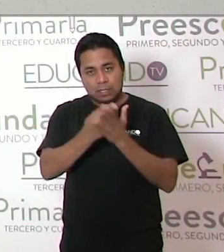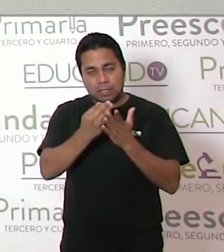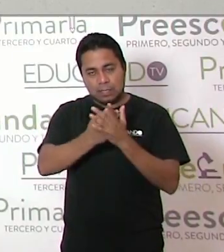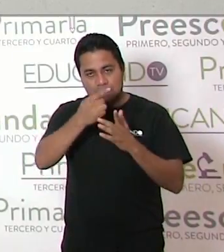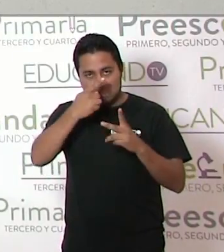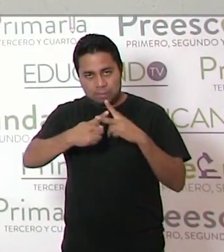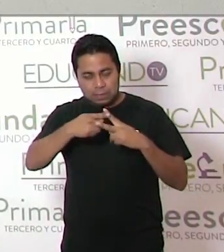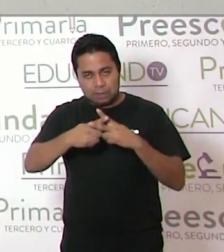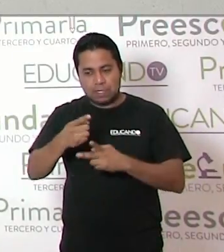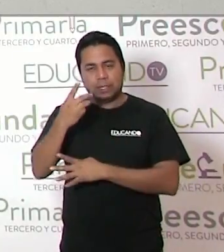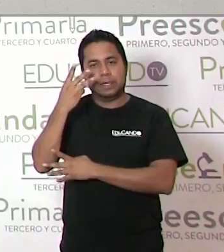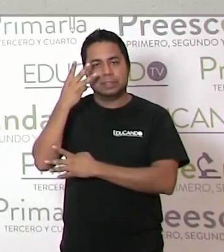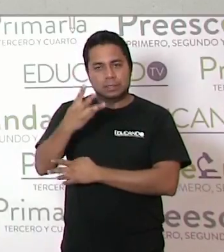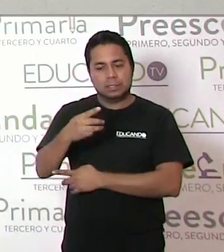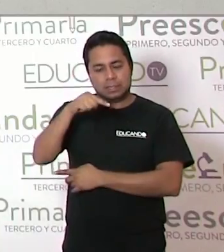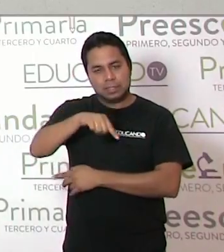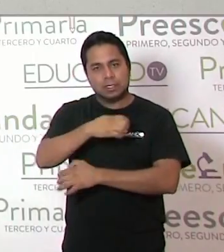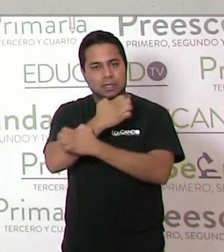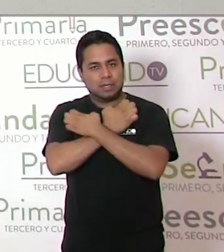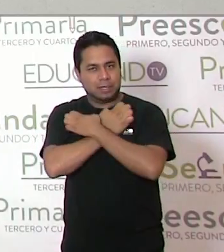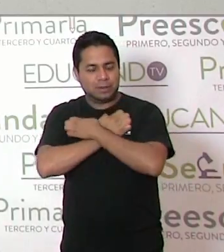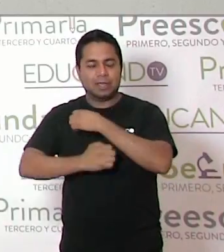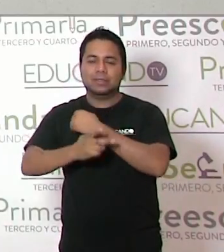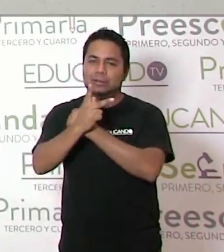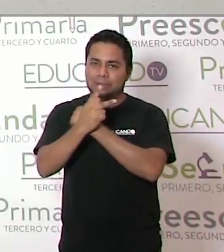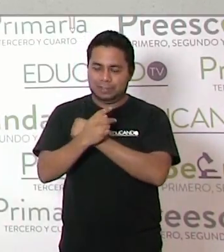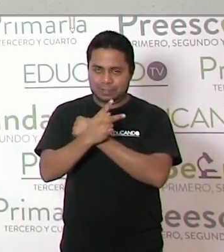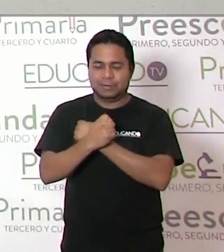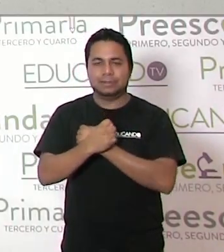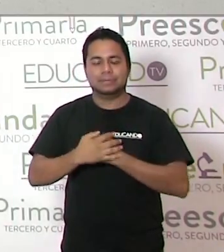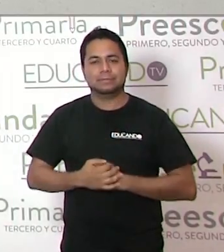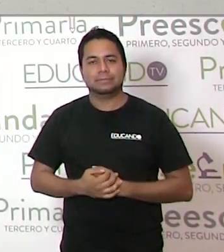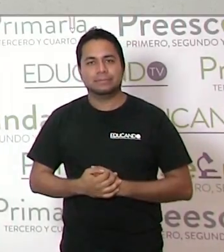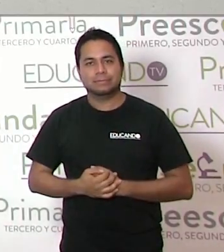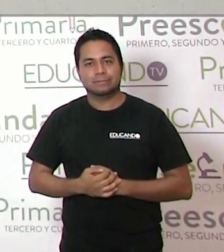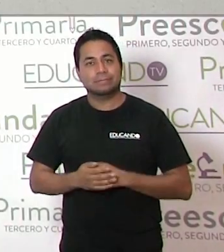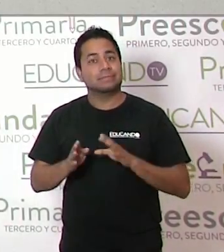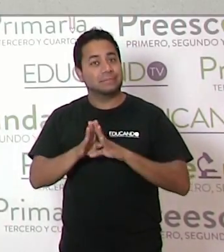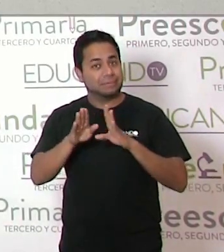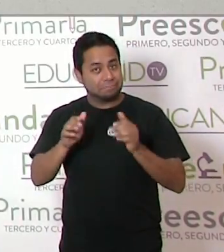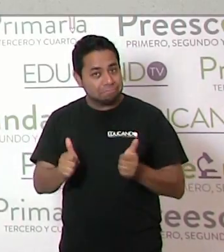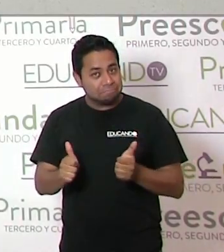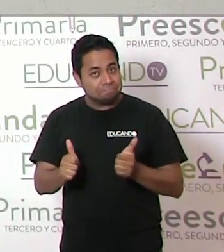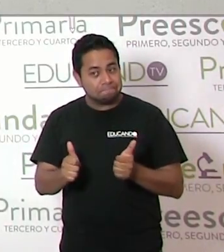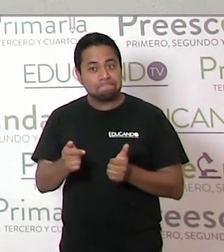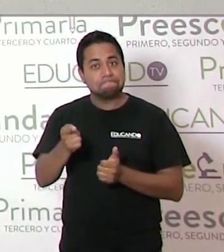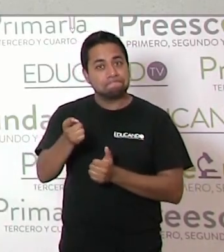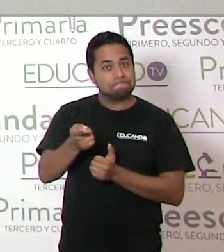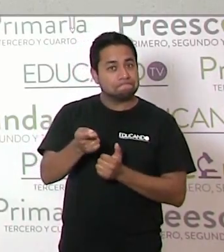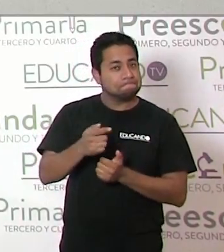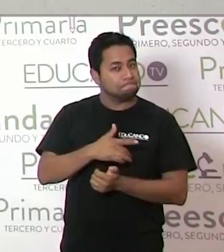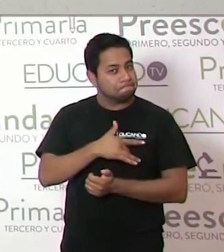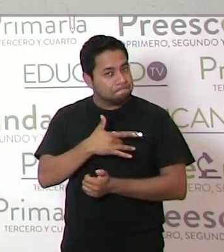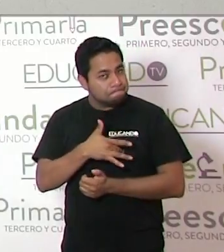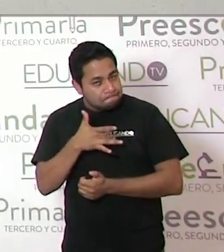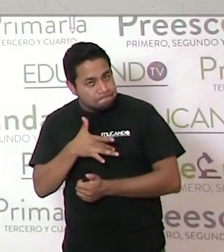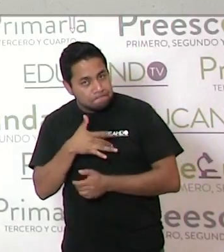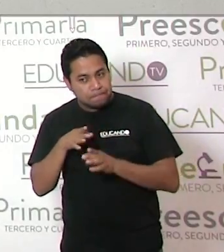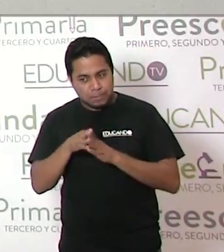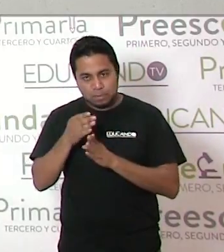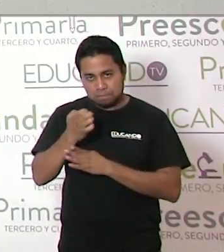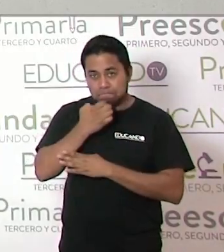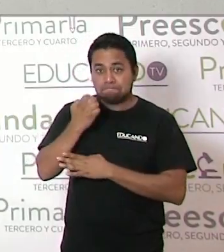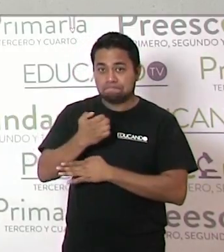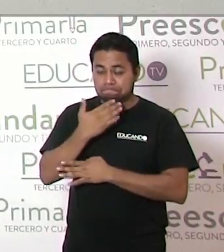de Matemáticas 3, aquí en Educando TV. ¿Cómo te va? ¿Cómo estás? ¿Cómo te tratan en la